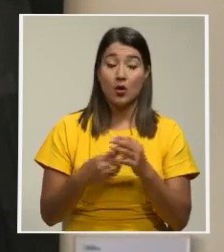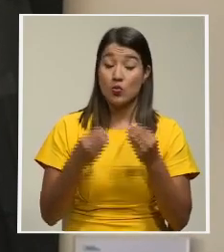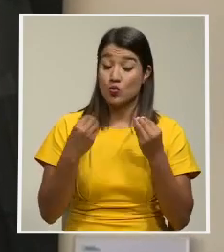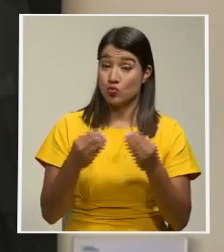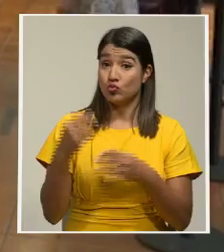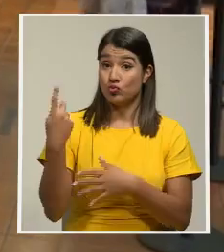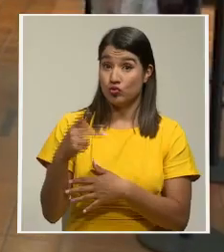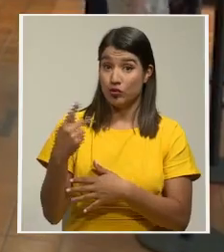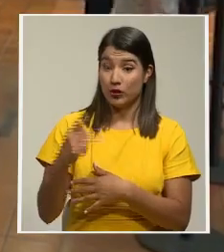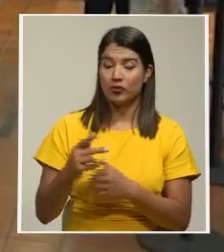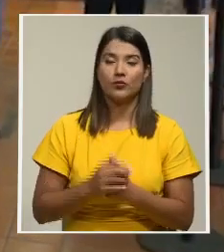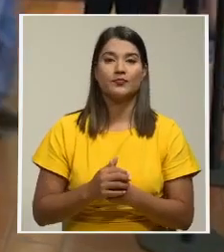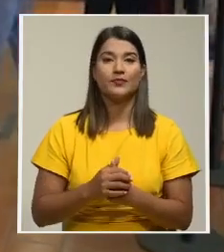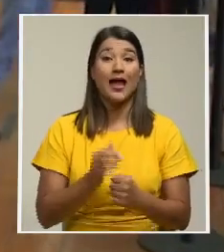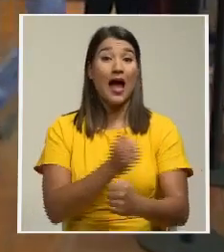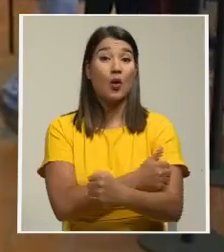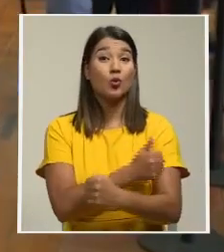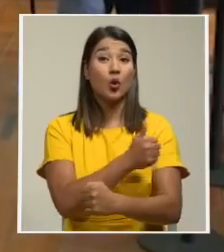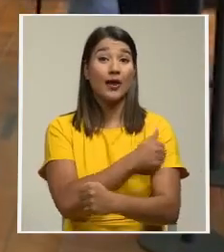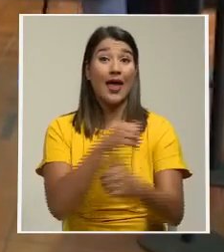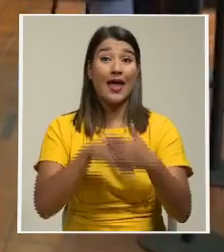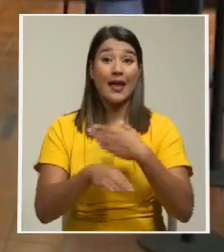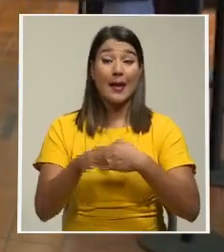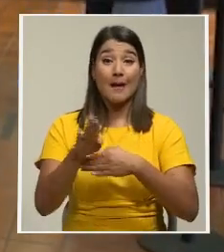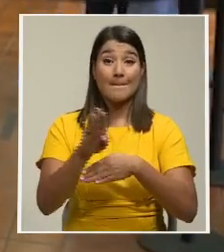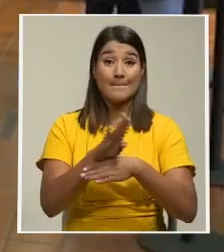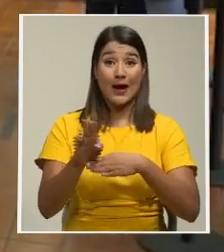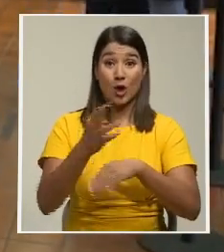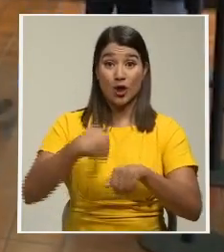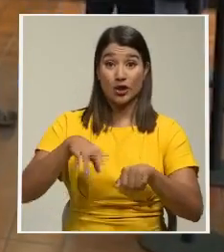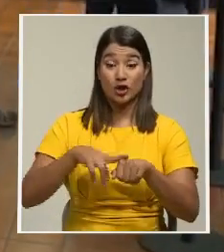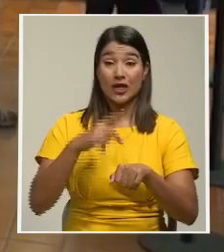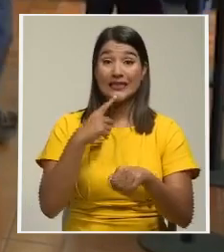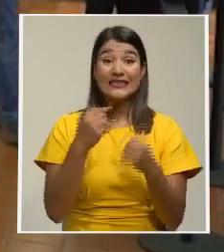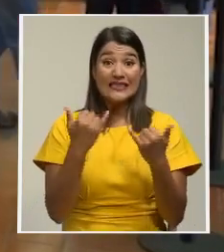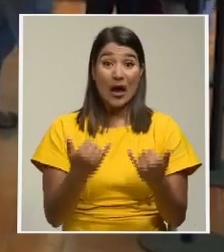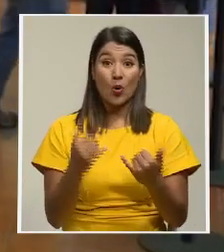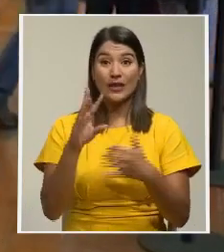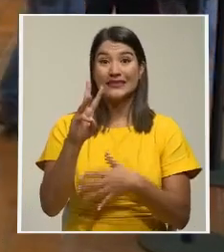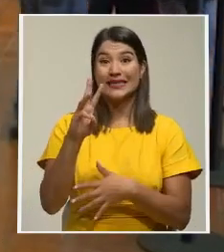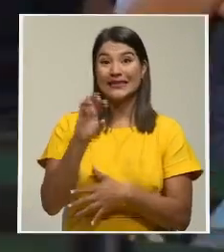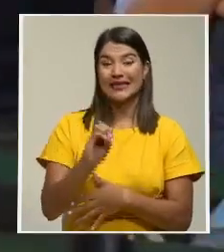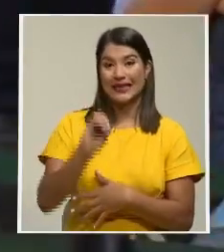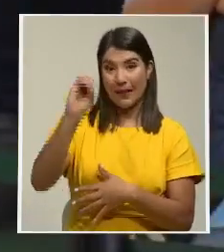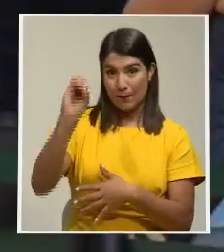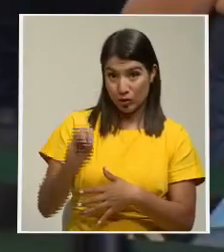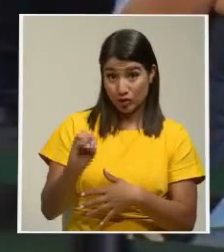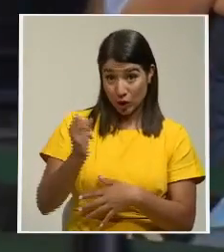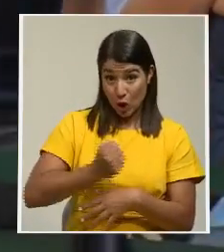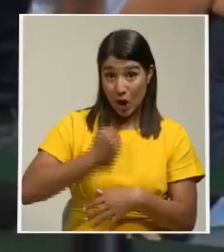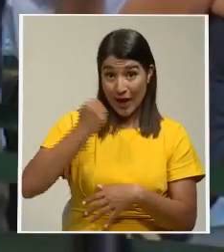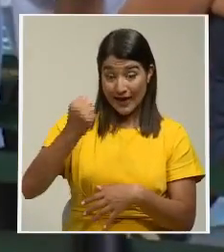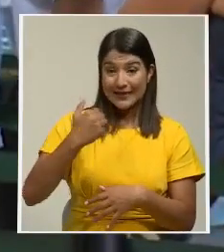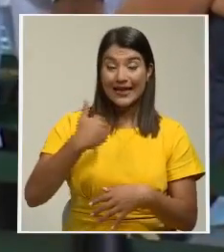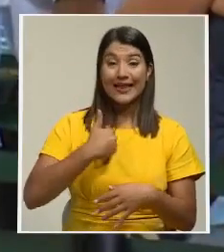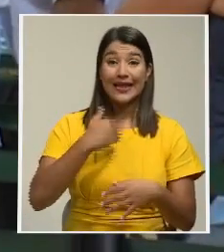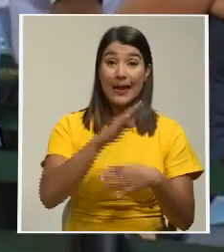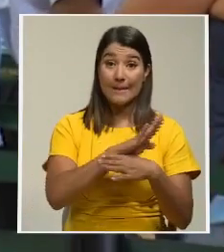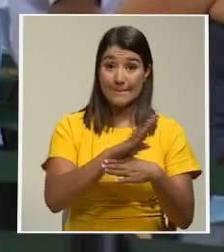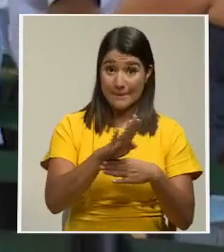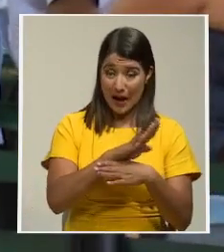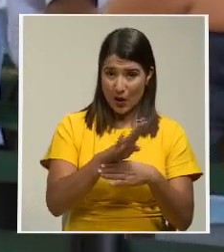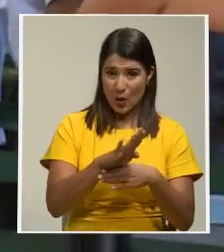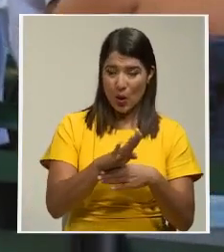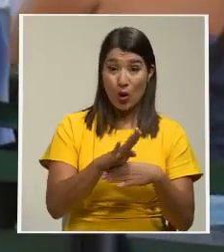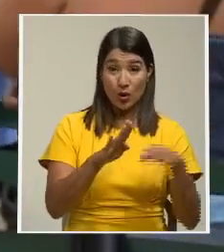pernicioso. Autoridades del Banco Nacional afirman que actualmente más del 60% de las utilidades que recibe la entidad financiera